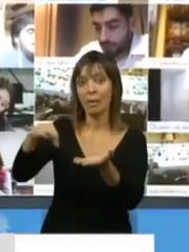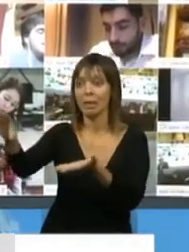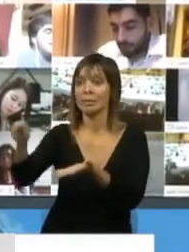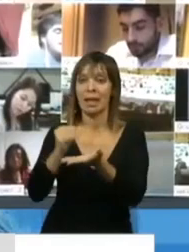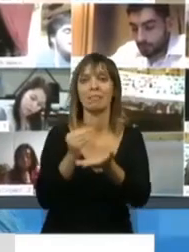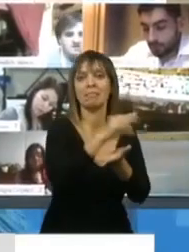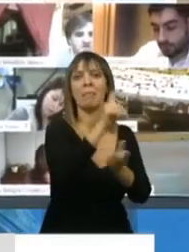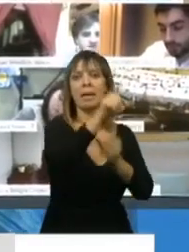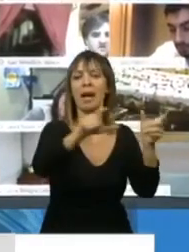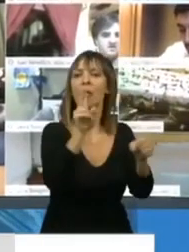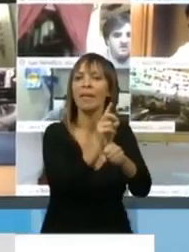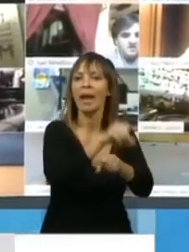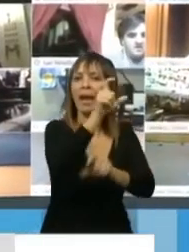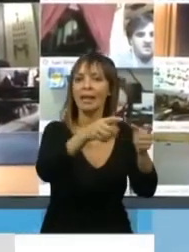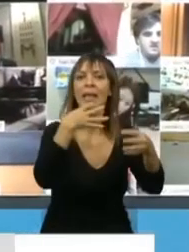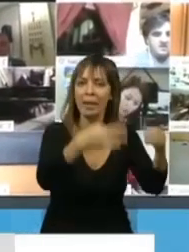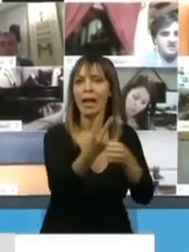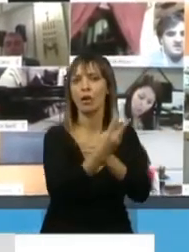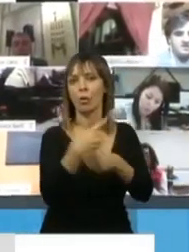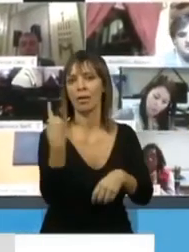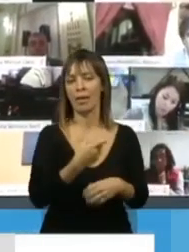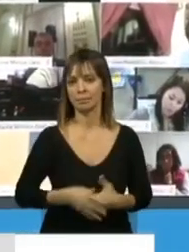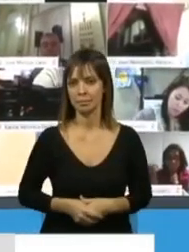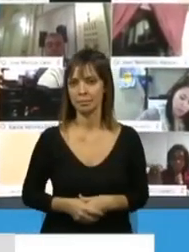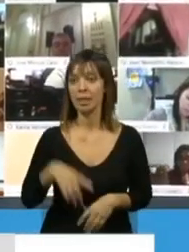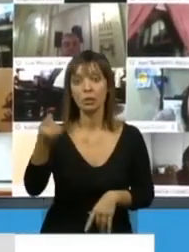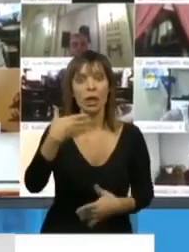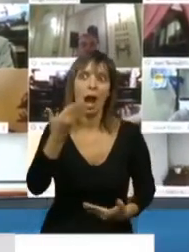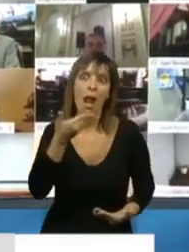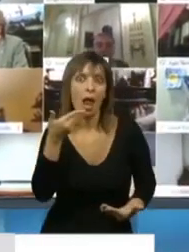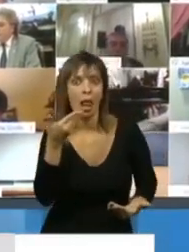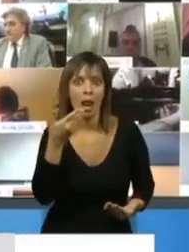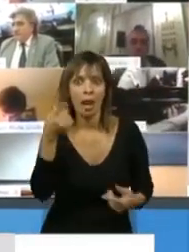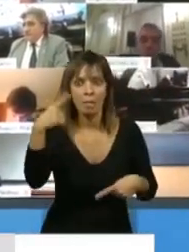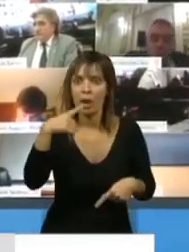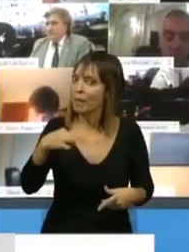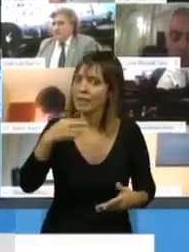a los que nos cuidan, que tanto ustedes les gusta nombrar, pero